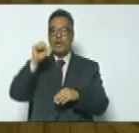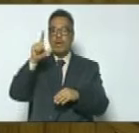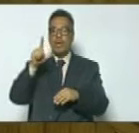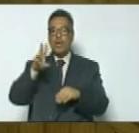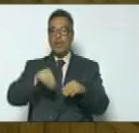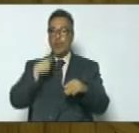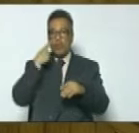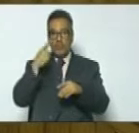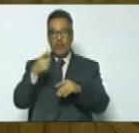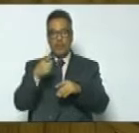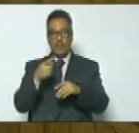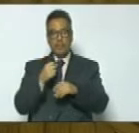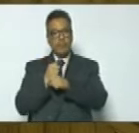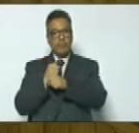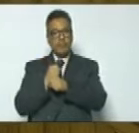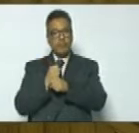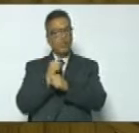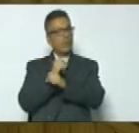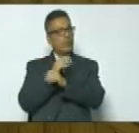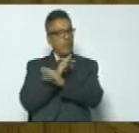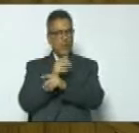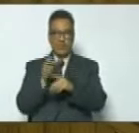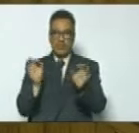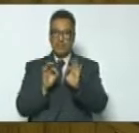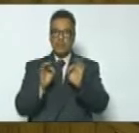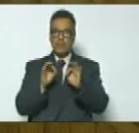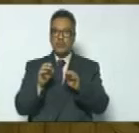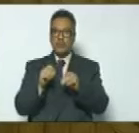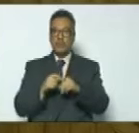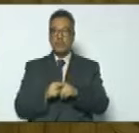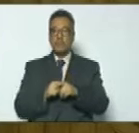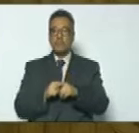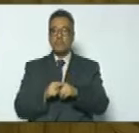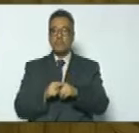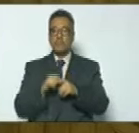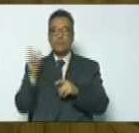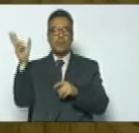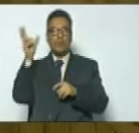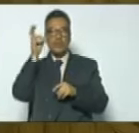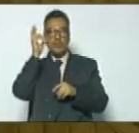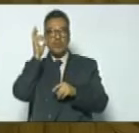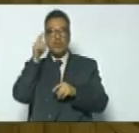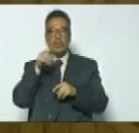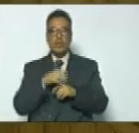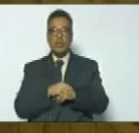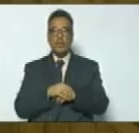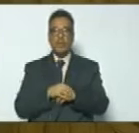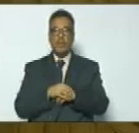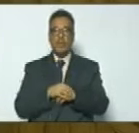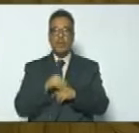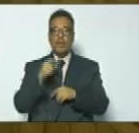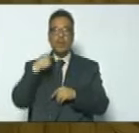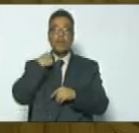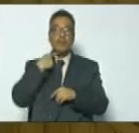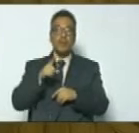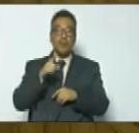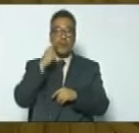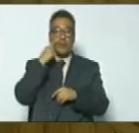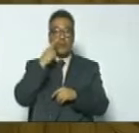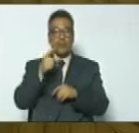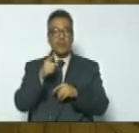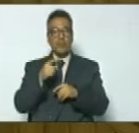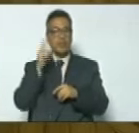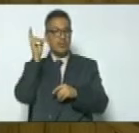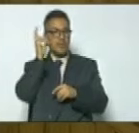uno no podía ver los juegos, no los transmitían, uno los escuchaba. Yo no he perdido mi costumbre de escuchar los